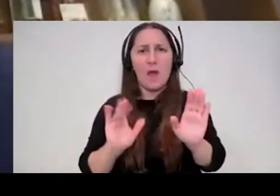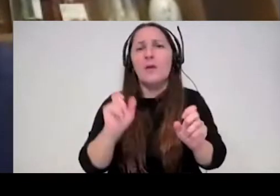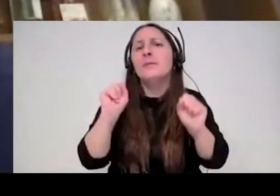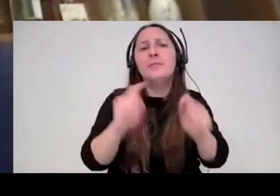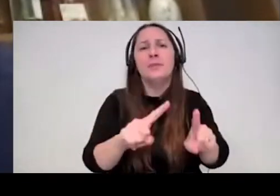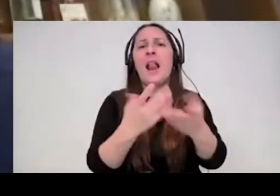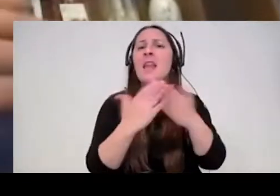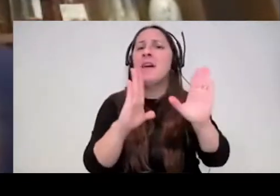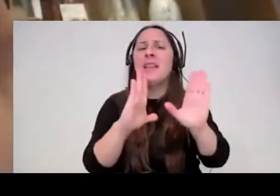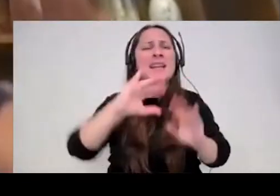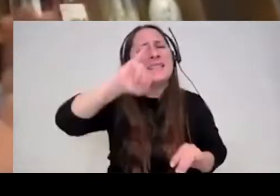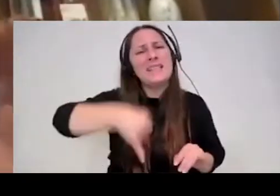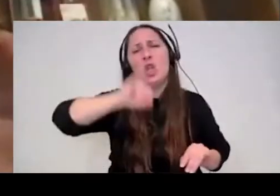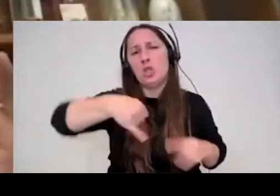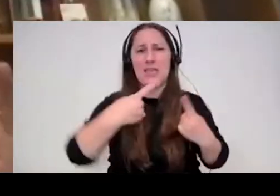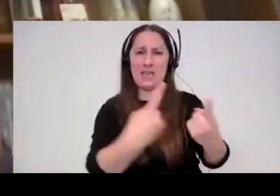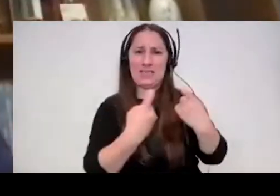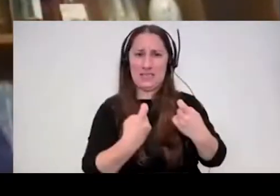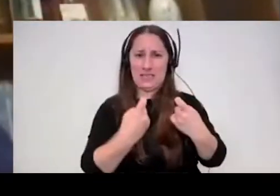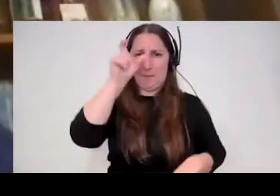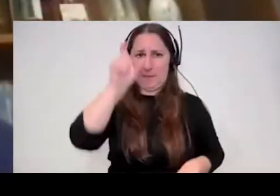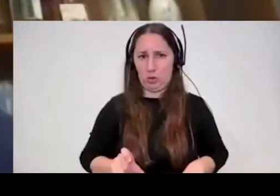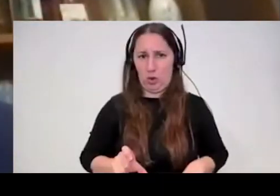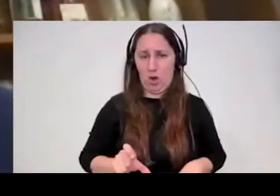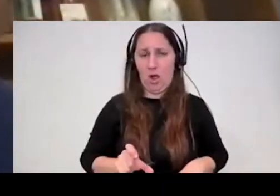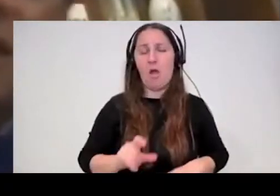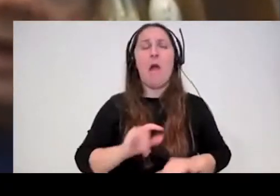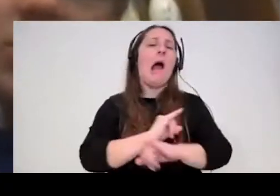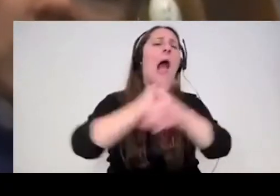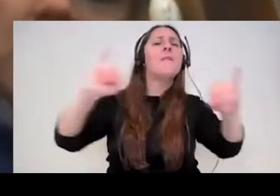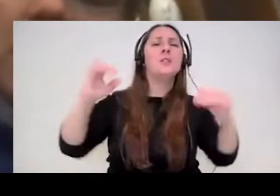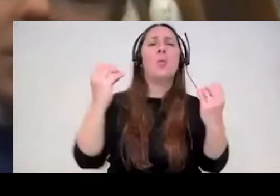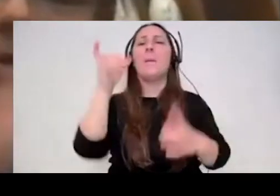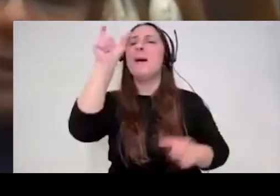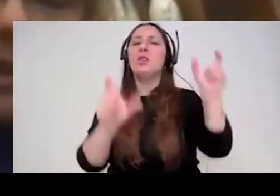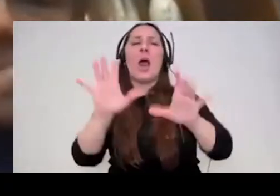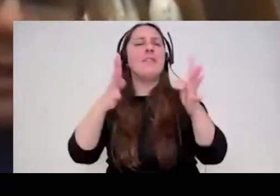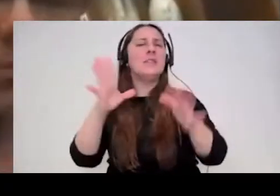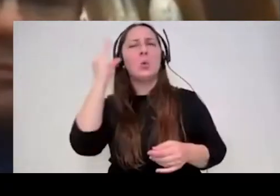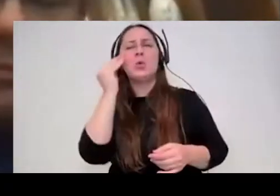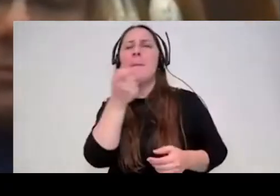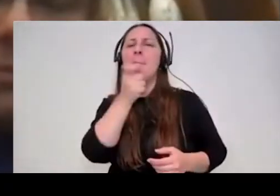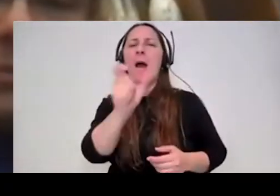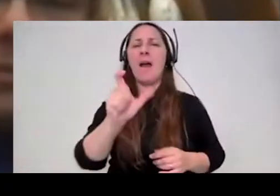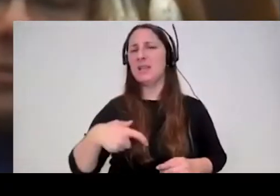necesaria. Entonces, esto va para todos aquellos que cada vez que escuchan la palabra sindicato, ¿no? Empiezan